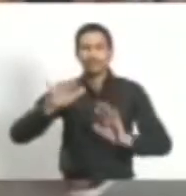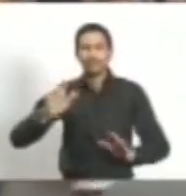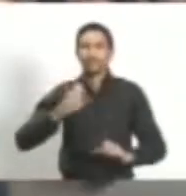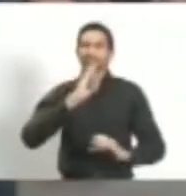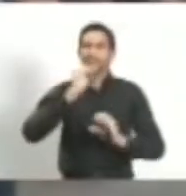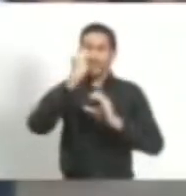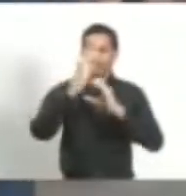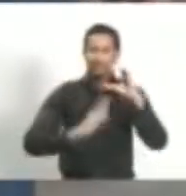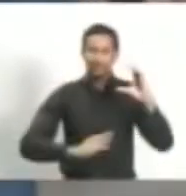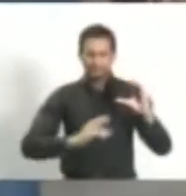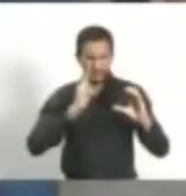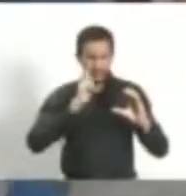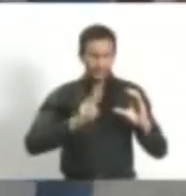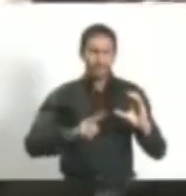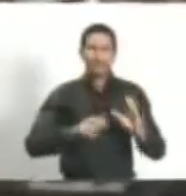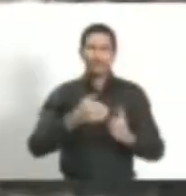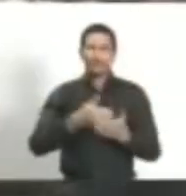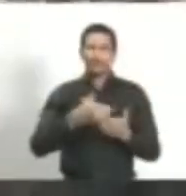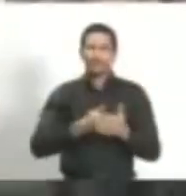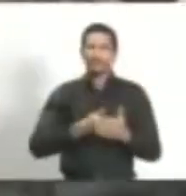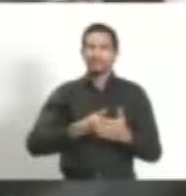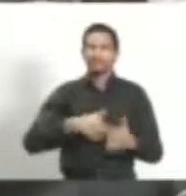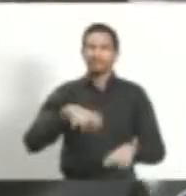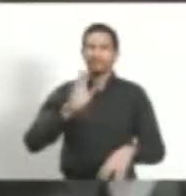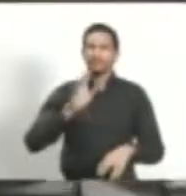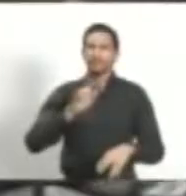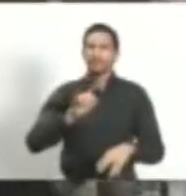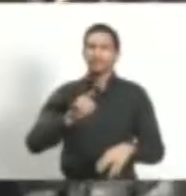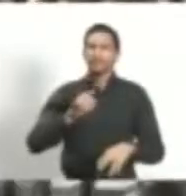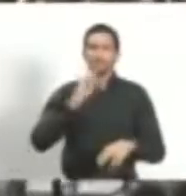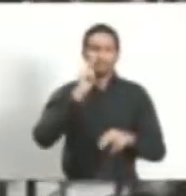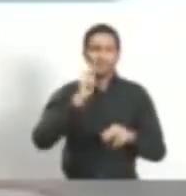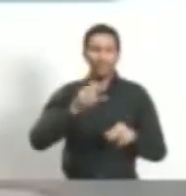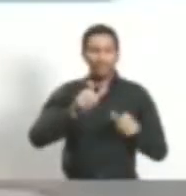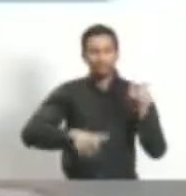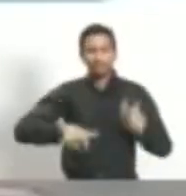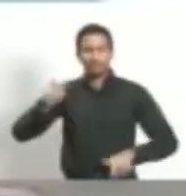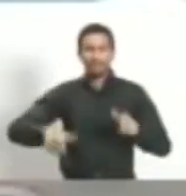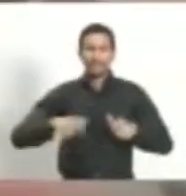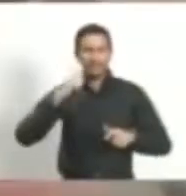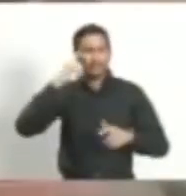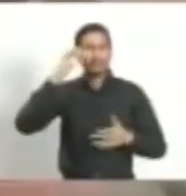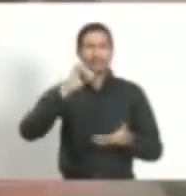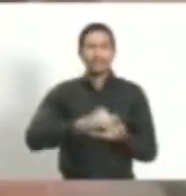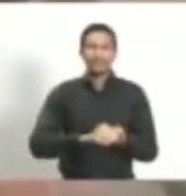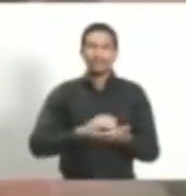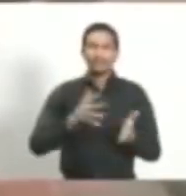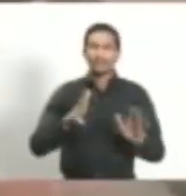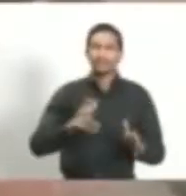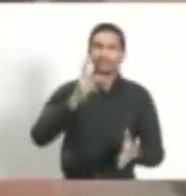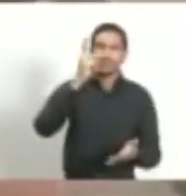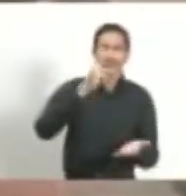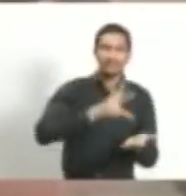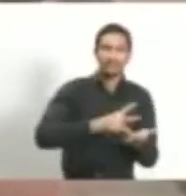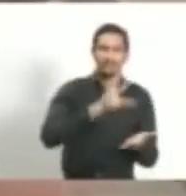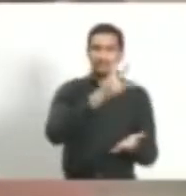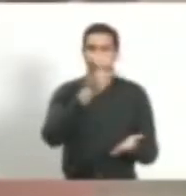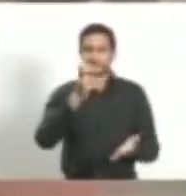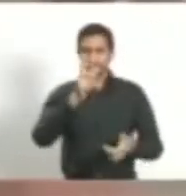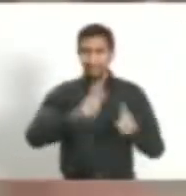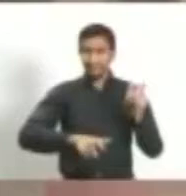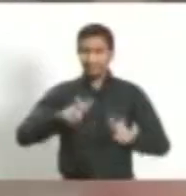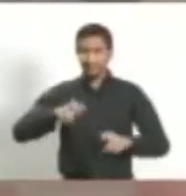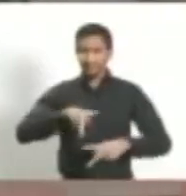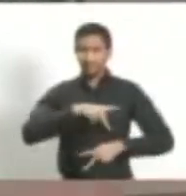quien reveló los resultados de un estudio de percepción ciudadana que indica que por lo menos 3.300 empresarios de la